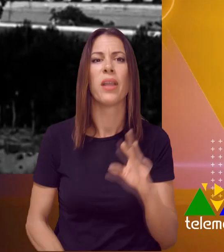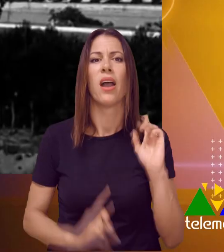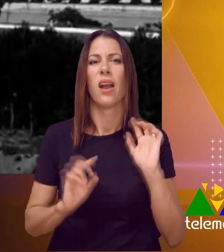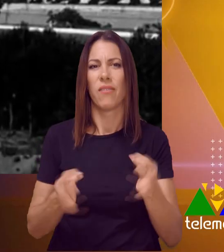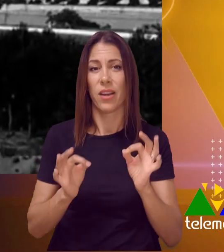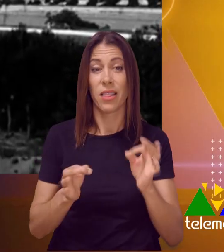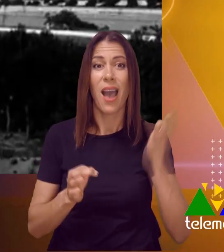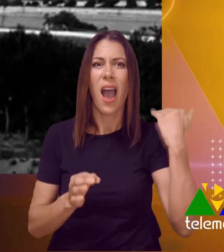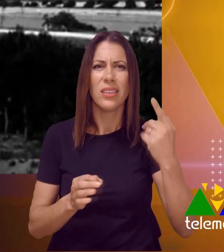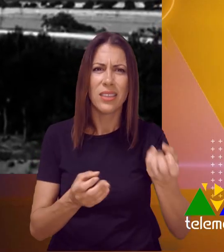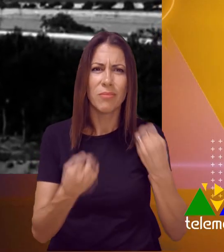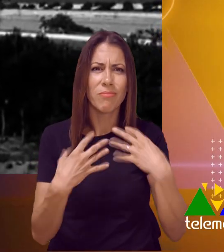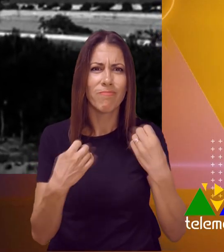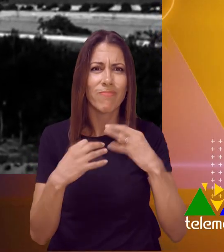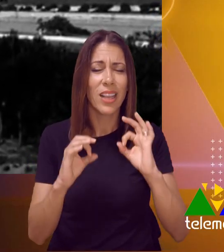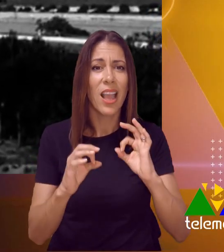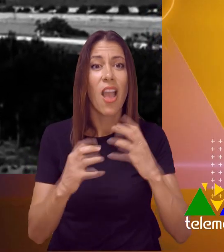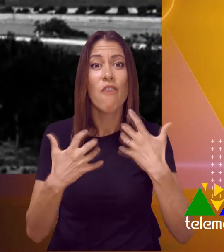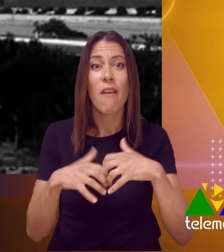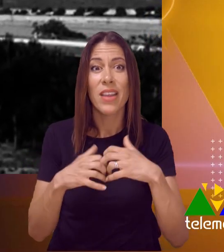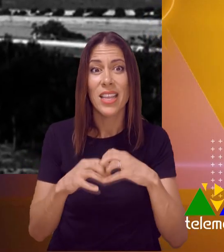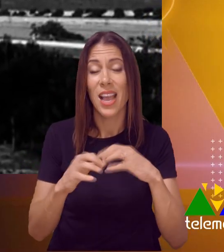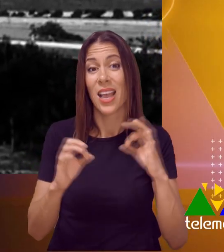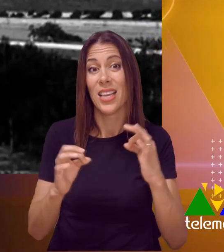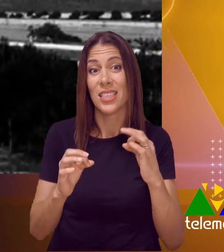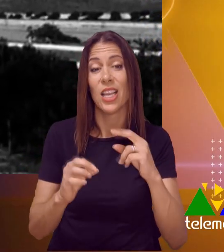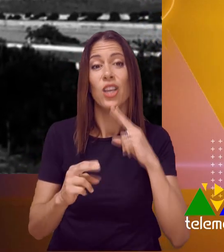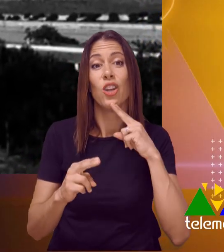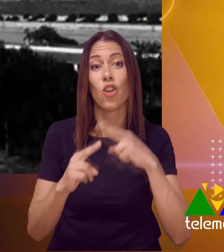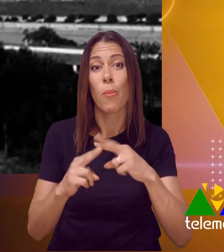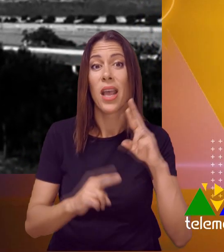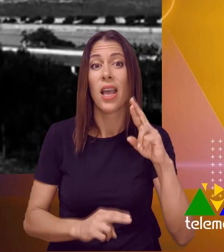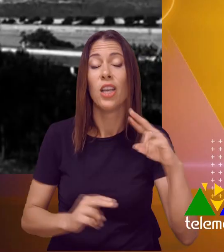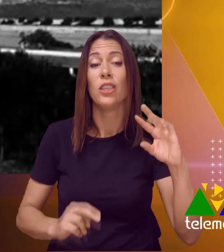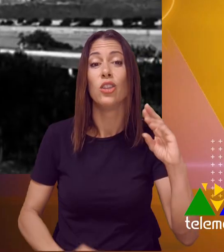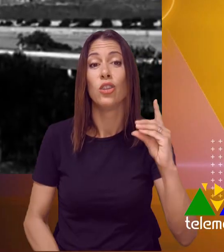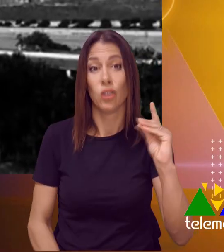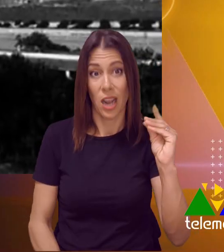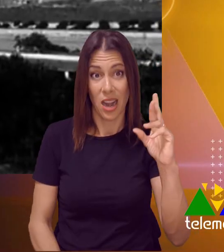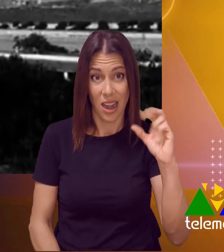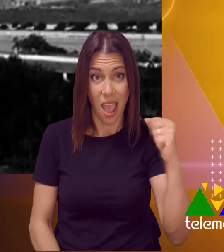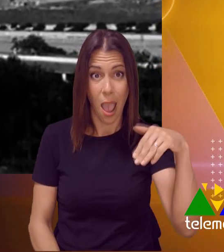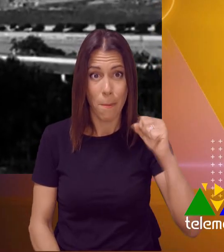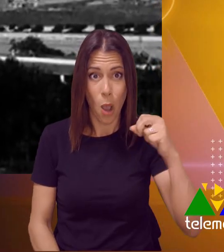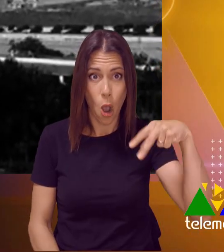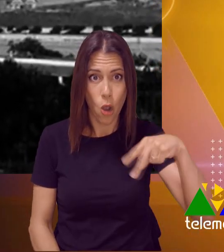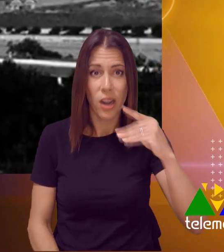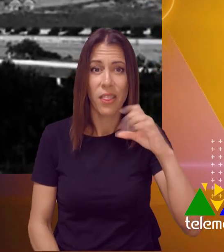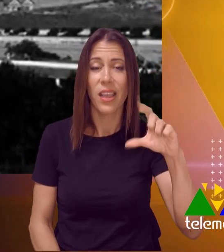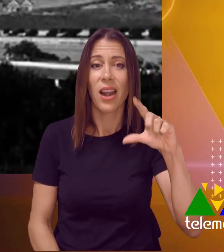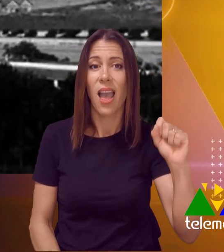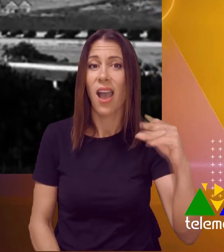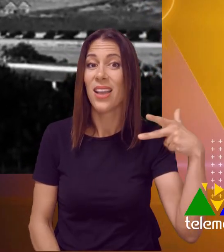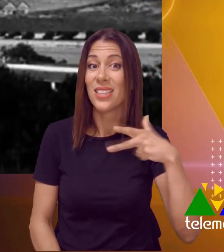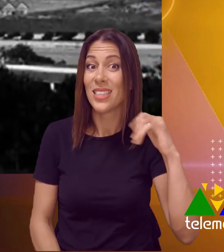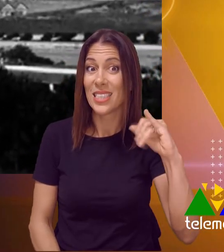la fábrica Chica, la fábrica de don Ramón de la Chica, recordarán ustedes esa historia, y que era la primera, ya más moderna de este